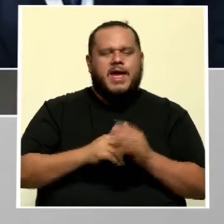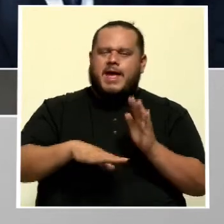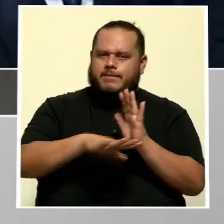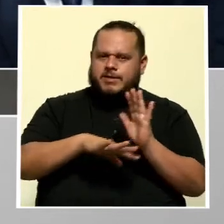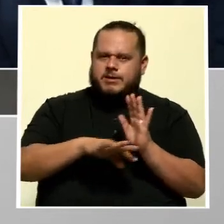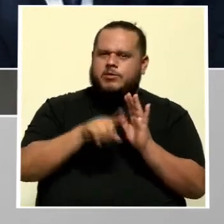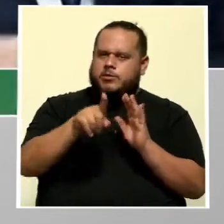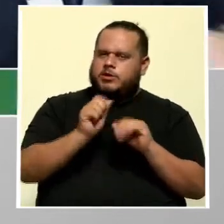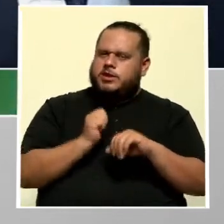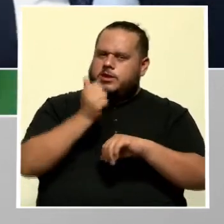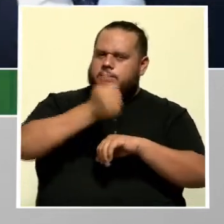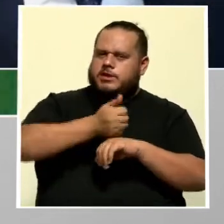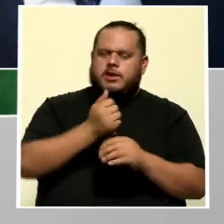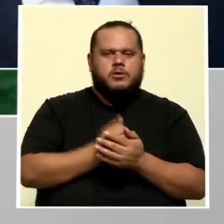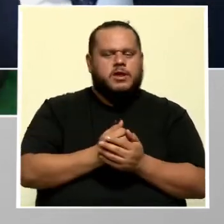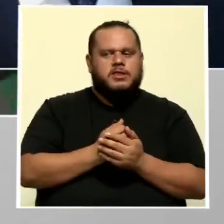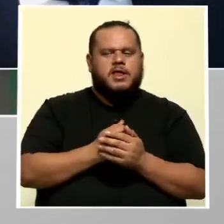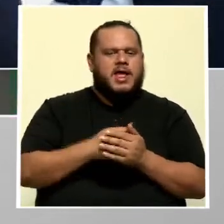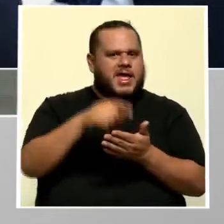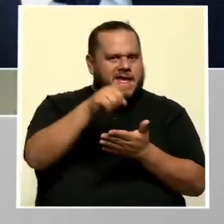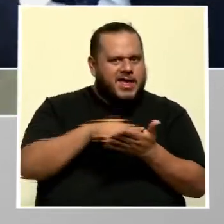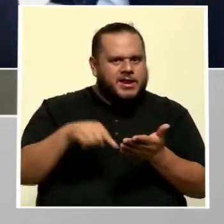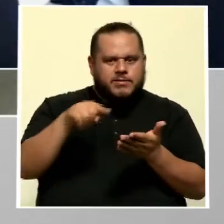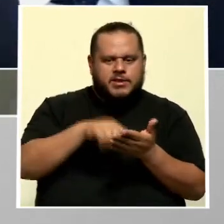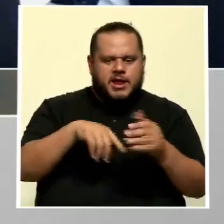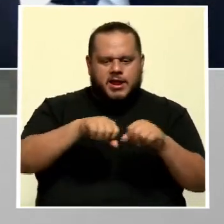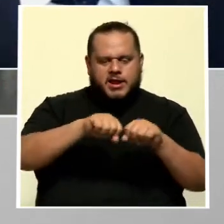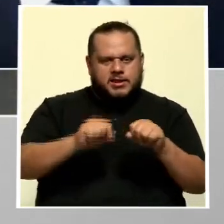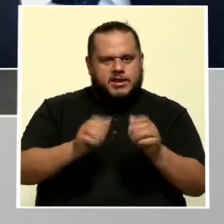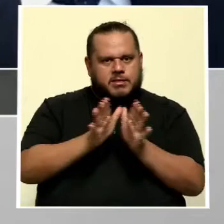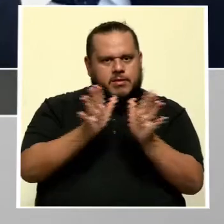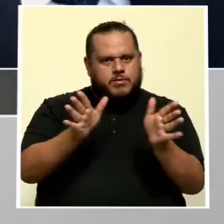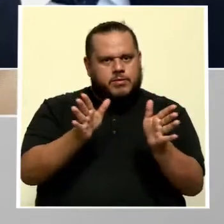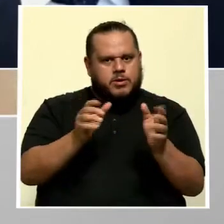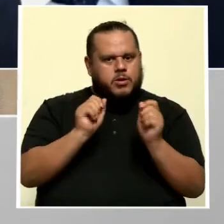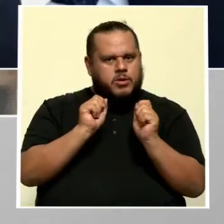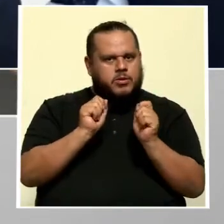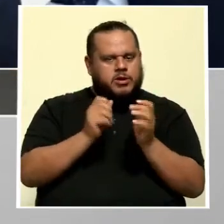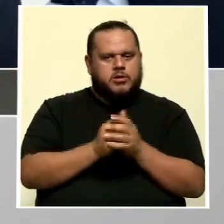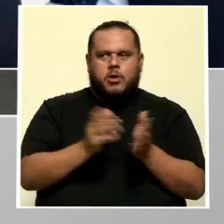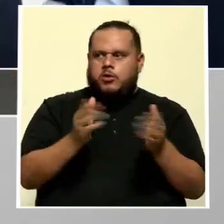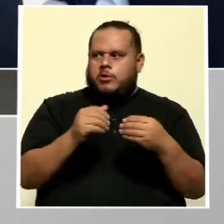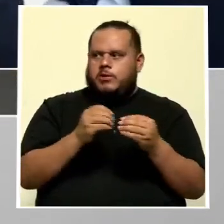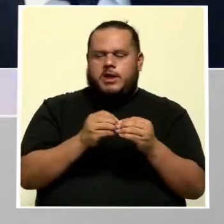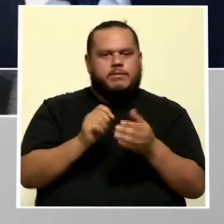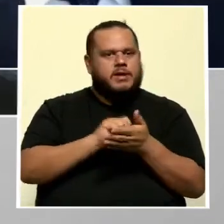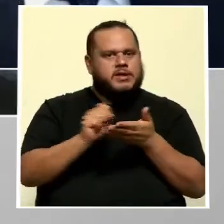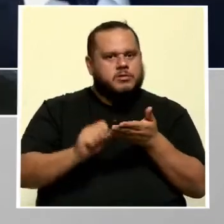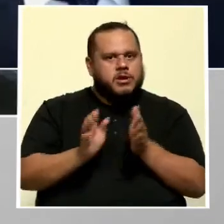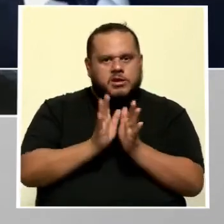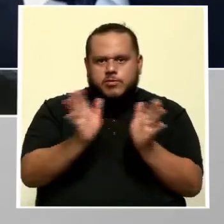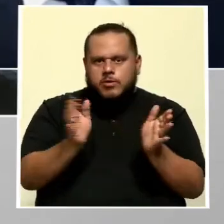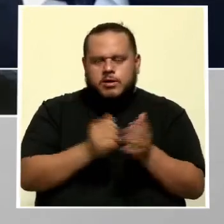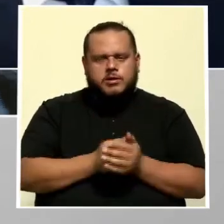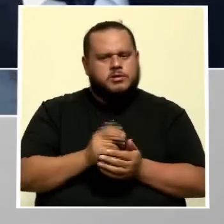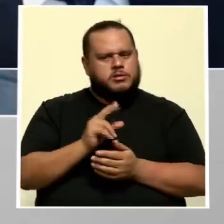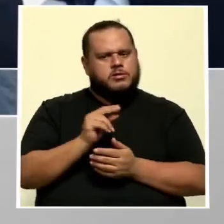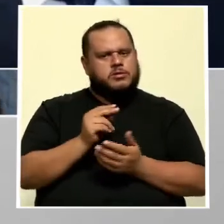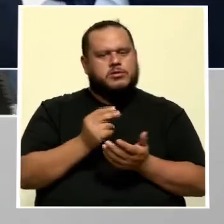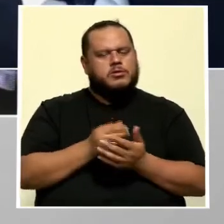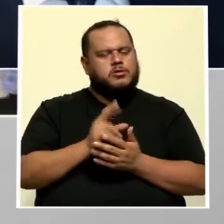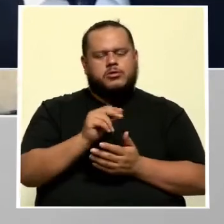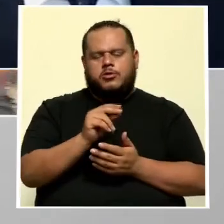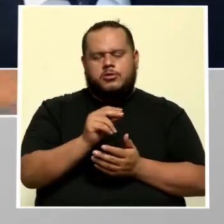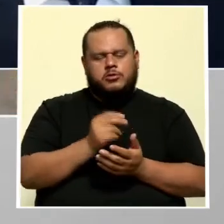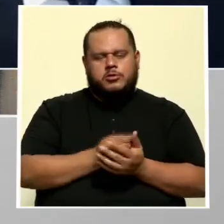básicamente lo que está planteando es eliminar el sistema público de educación. No habría más escuelas públicas. No. Por eso,